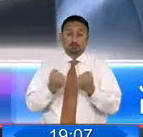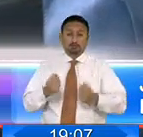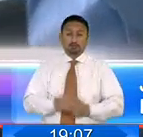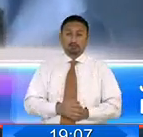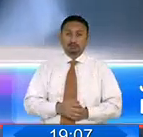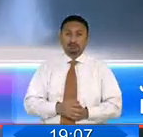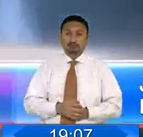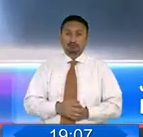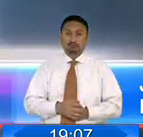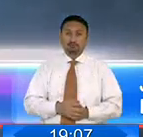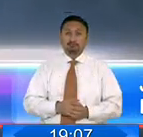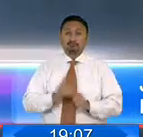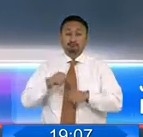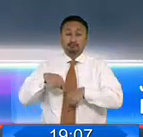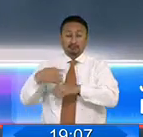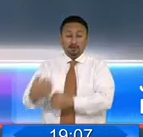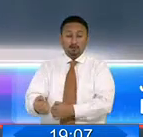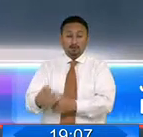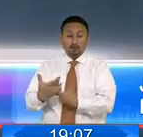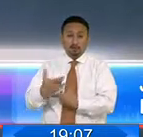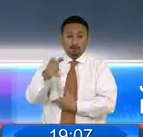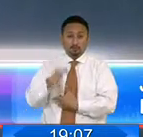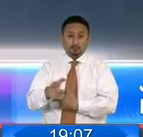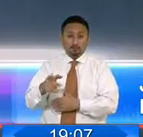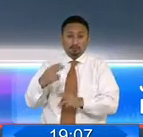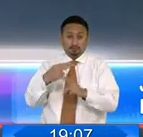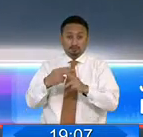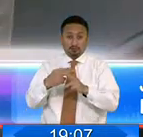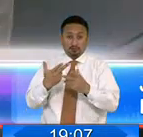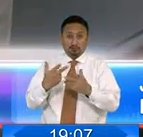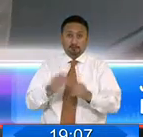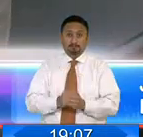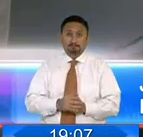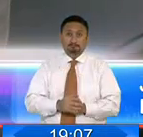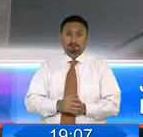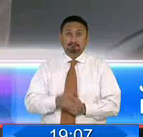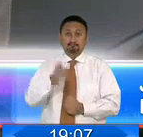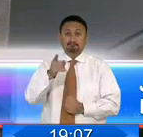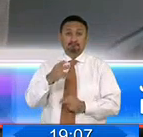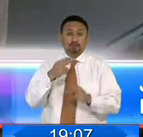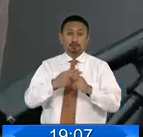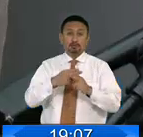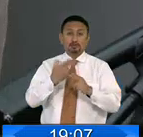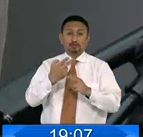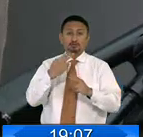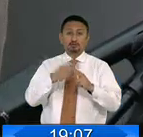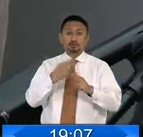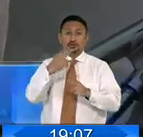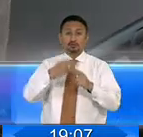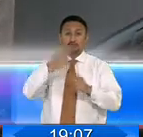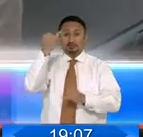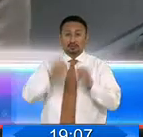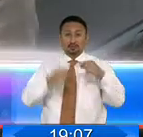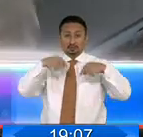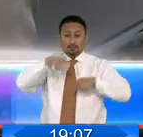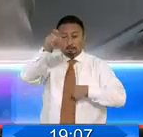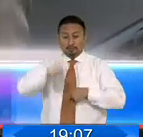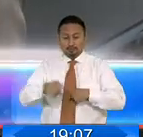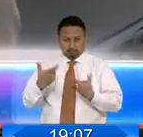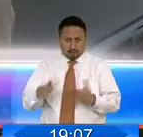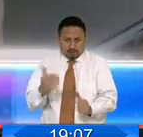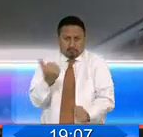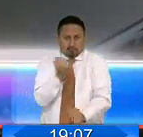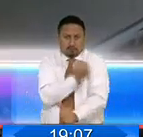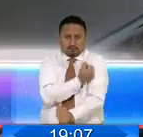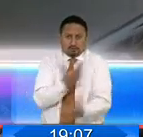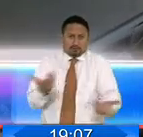información que costará en la lista de vacunados es la siguiente la lista tiene que decir los nombres y apellidos de las personas que han sido